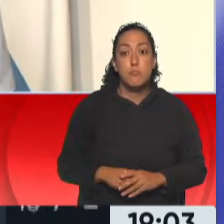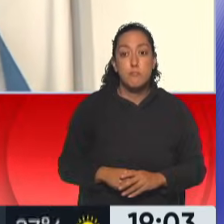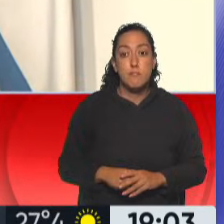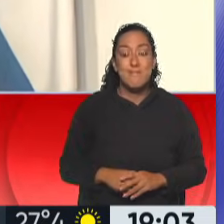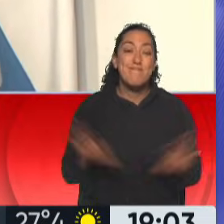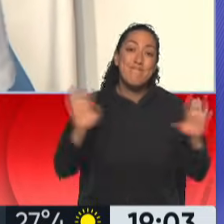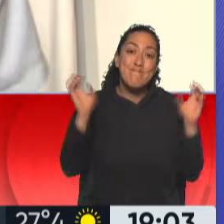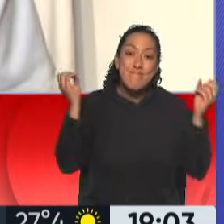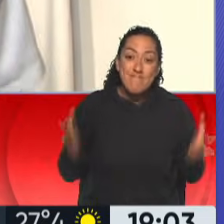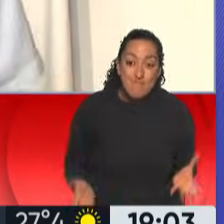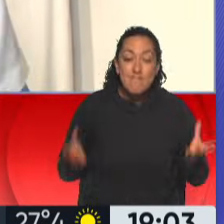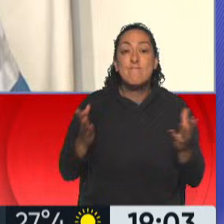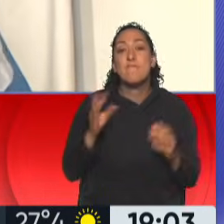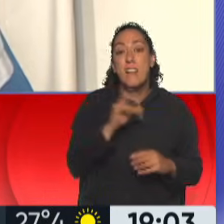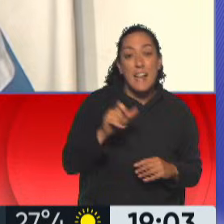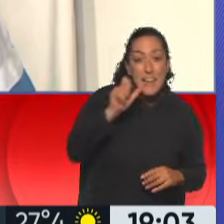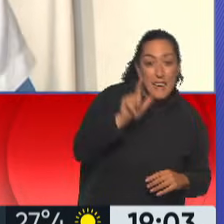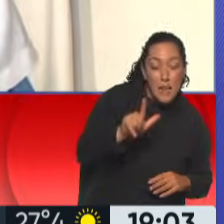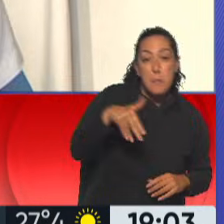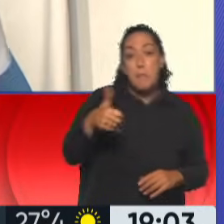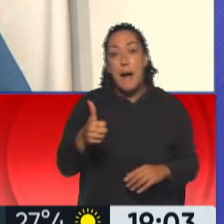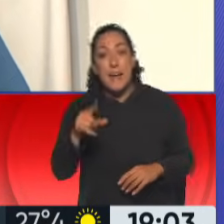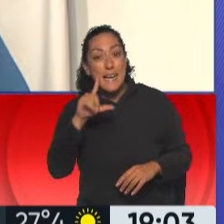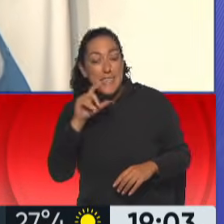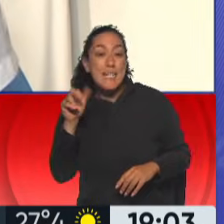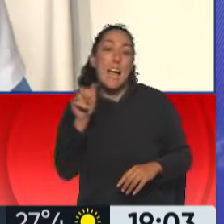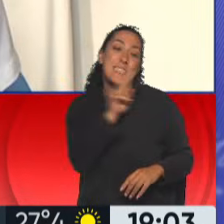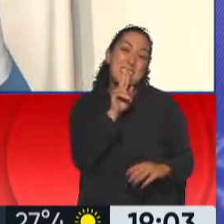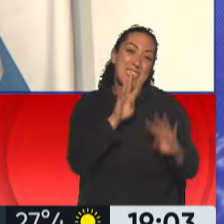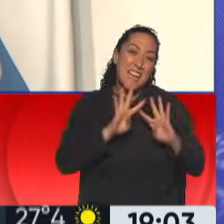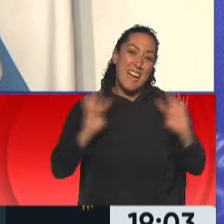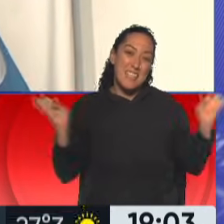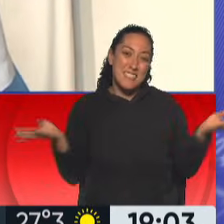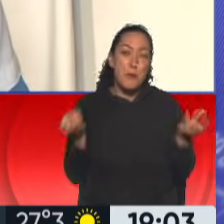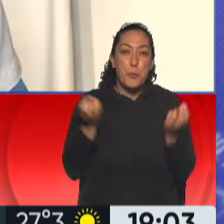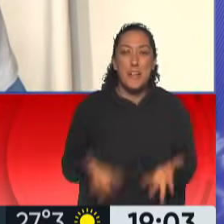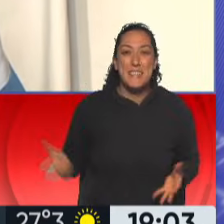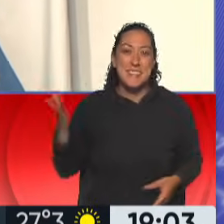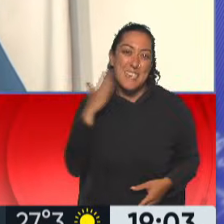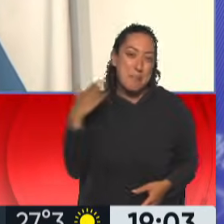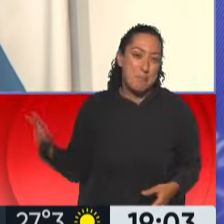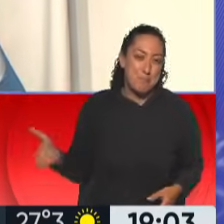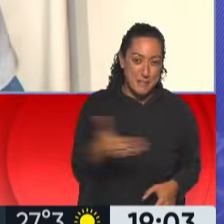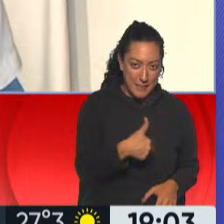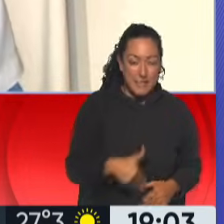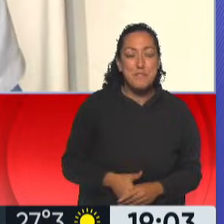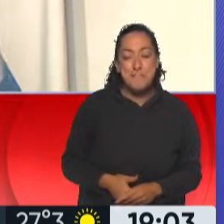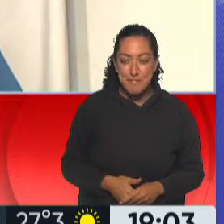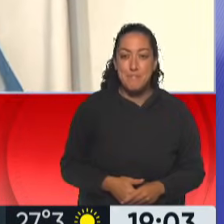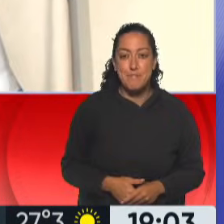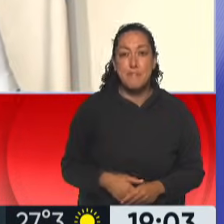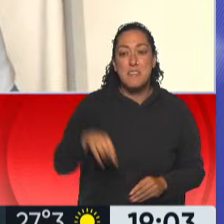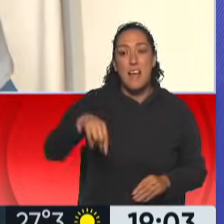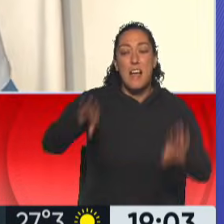¿Qué tal, Daniel, María? Para todo el team femenino ahí en la mesa también, muy buenas tardes para todos. Así es, estamos en el